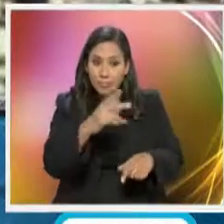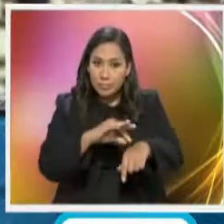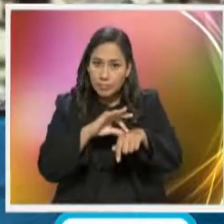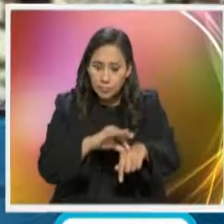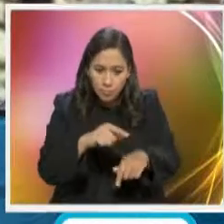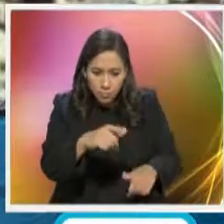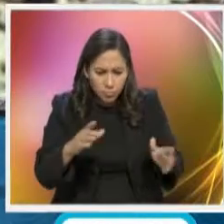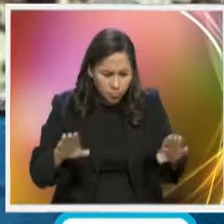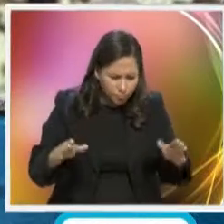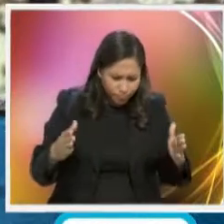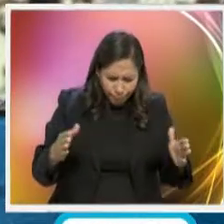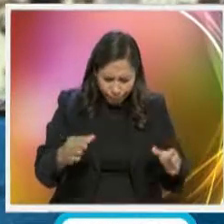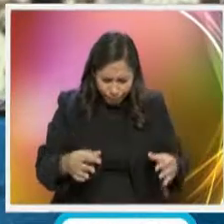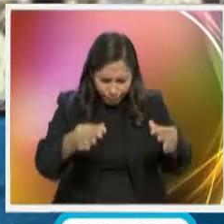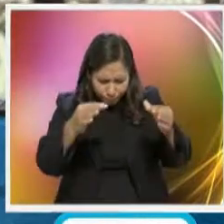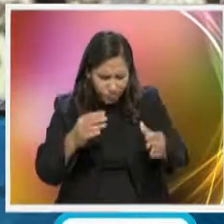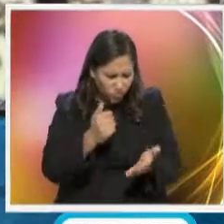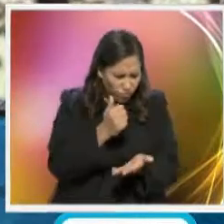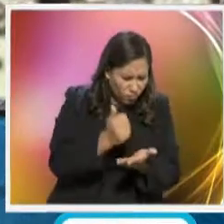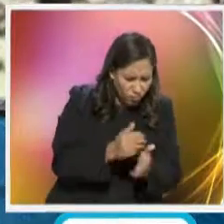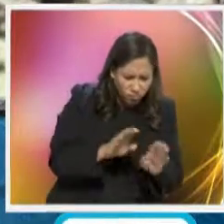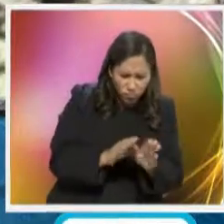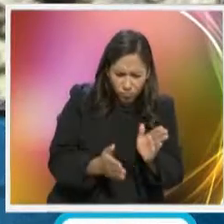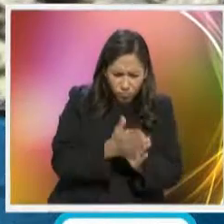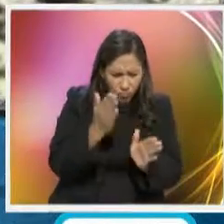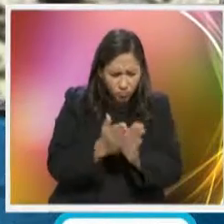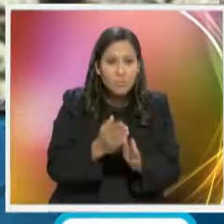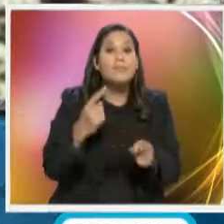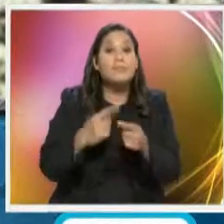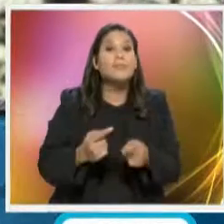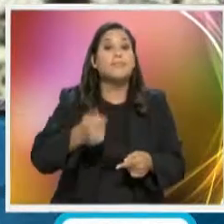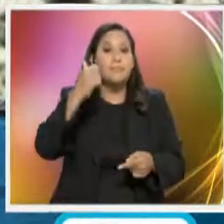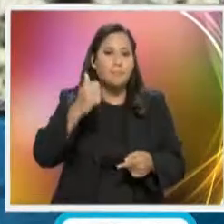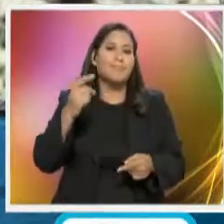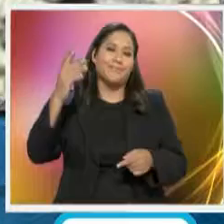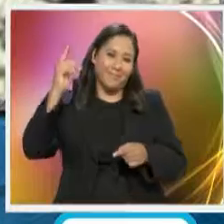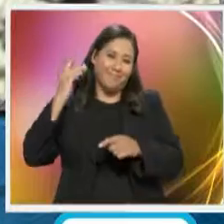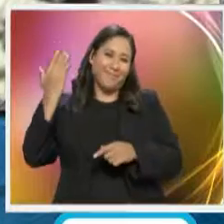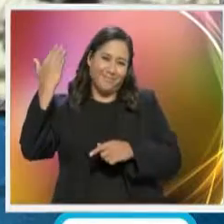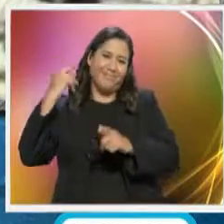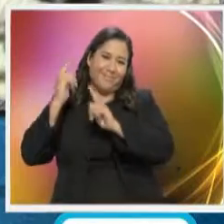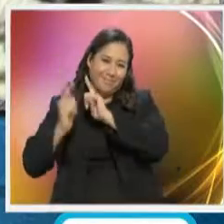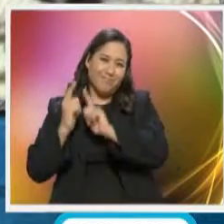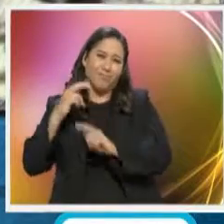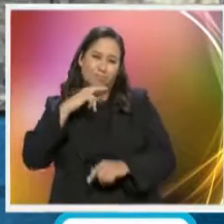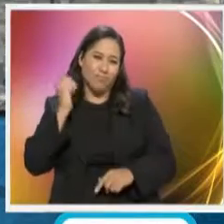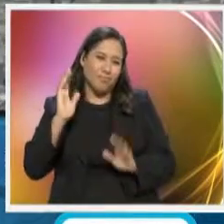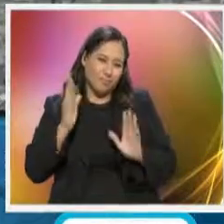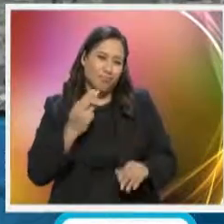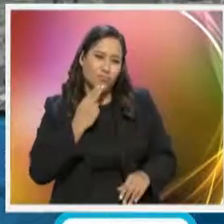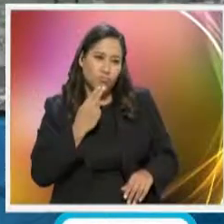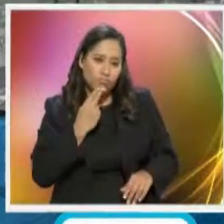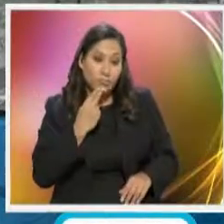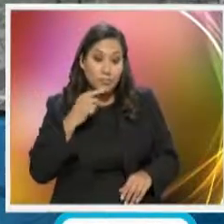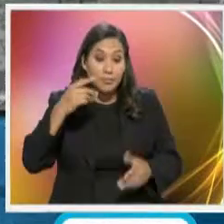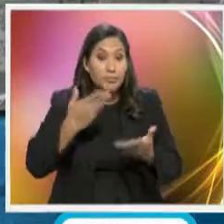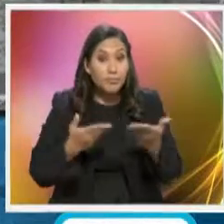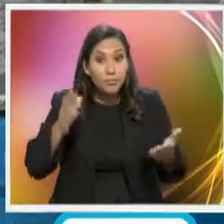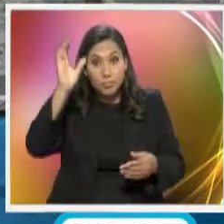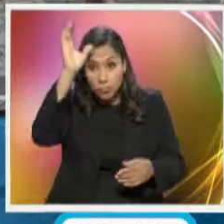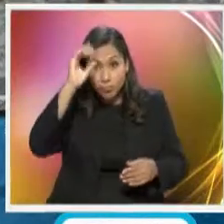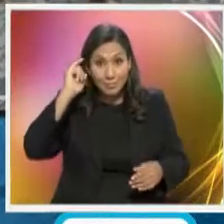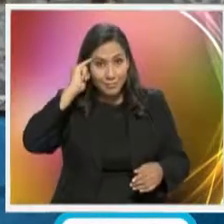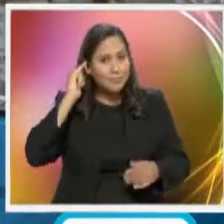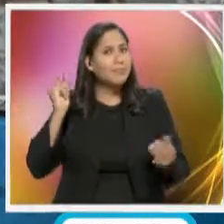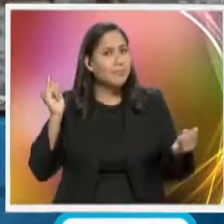de edificaciones, de ciudades, ya los griegos y los romanos ya los utilizaban. Y en nuestras culturas